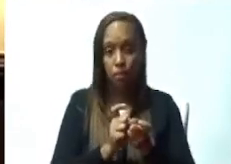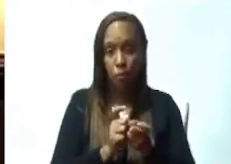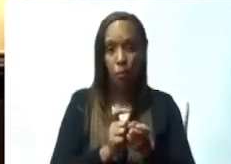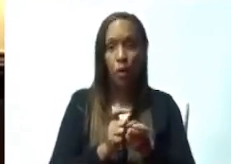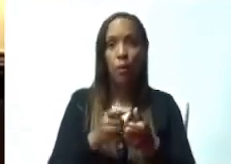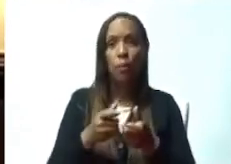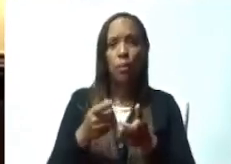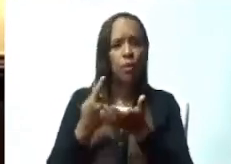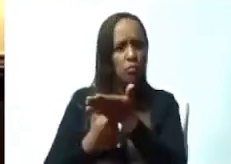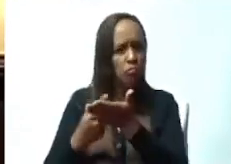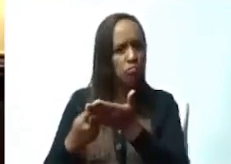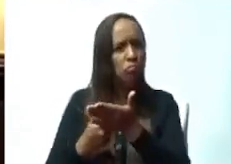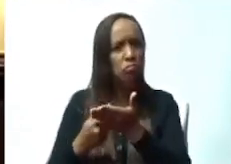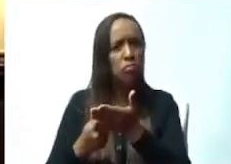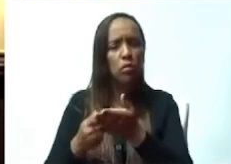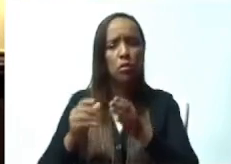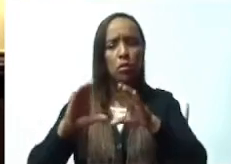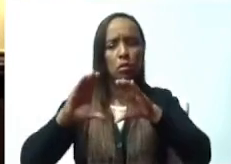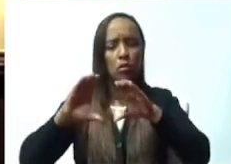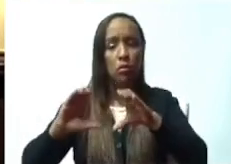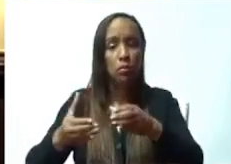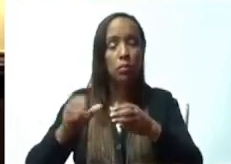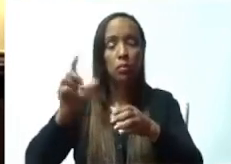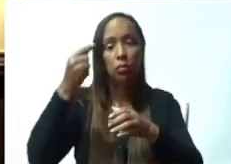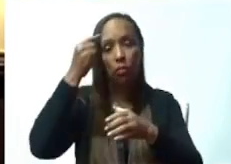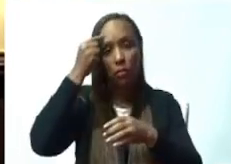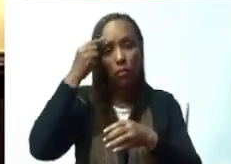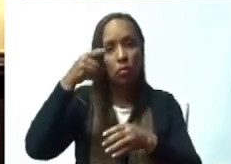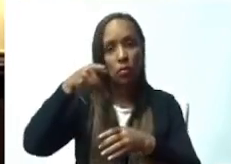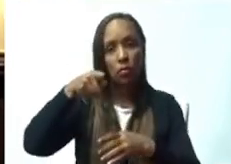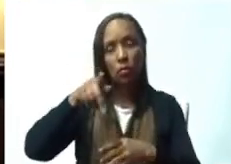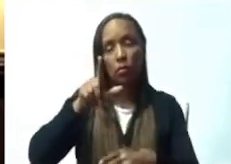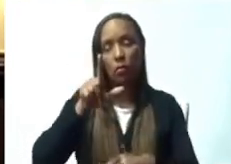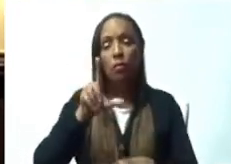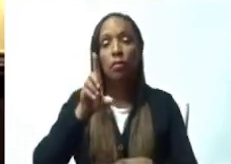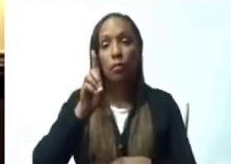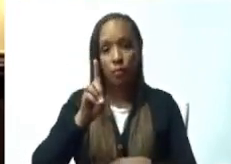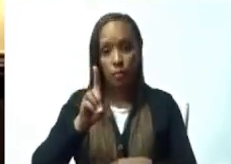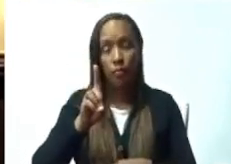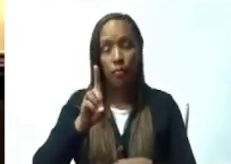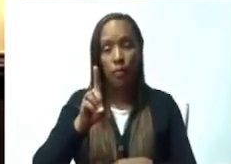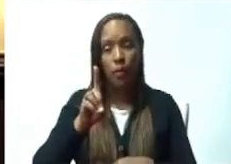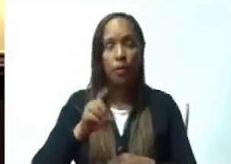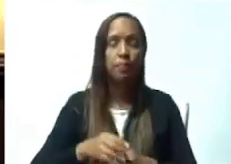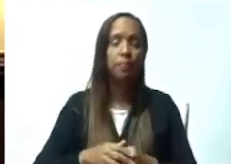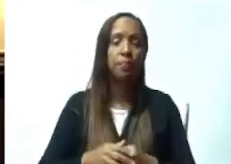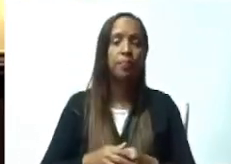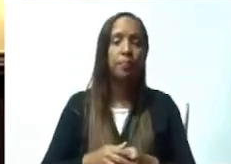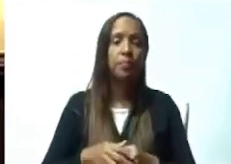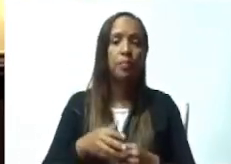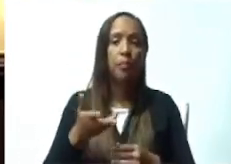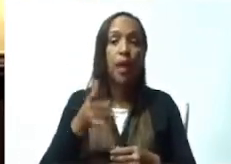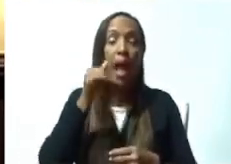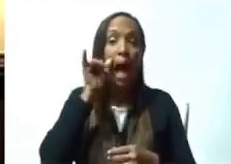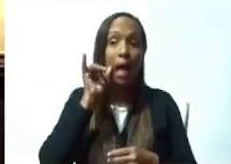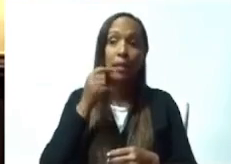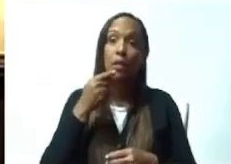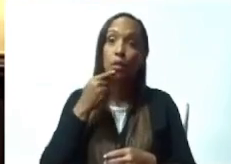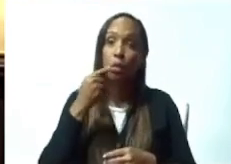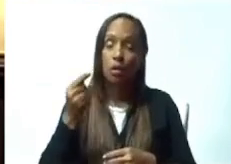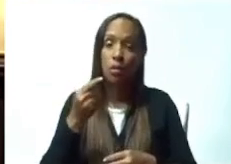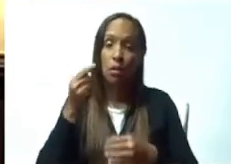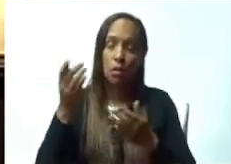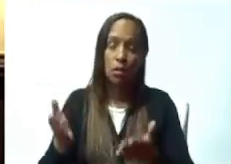Liberación Dominicana. Como el vocero habló ayer, yo le pedí que iba a introducir esta propuesta, pero debidamente